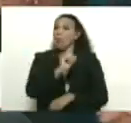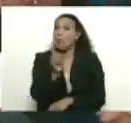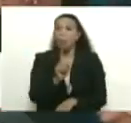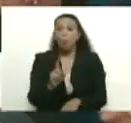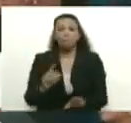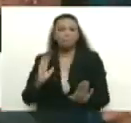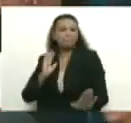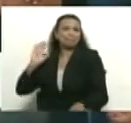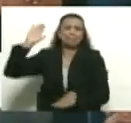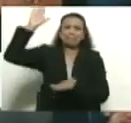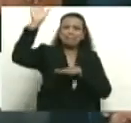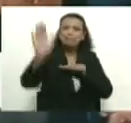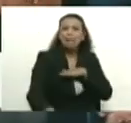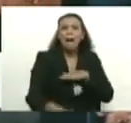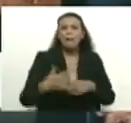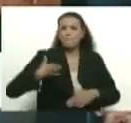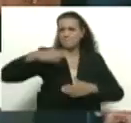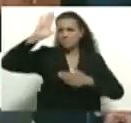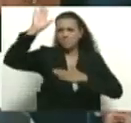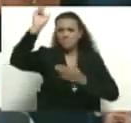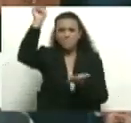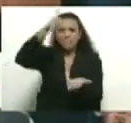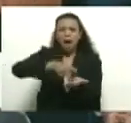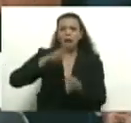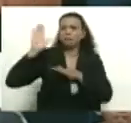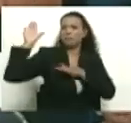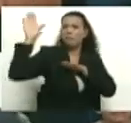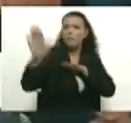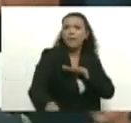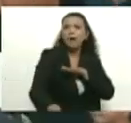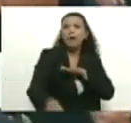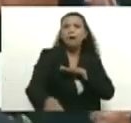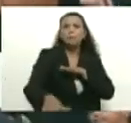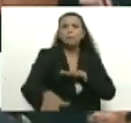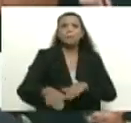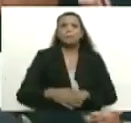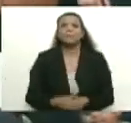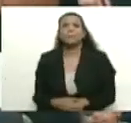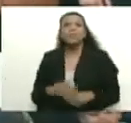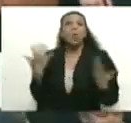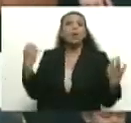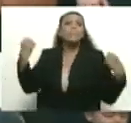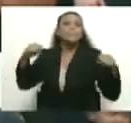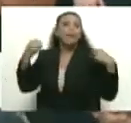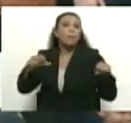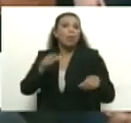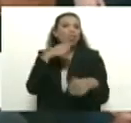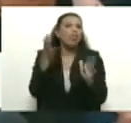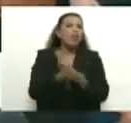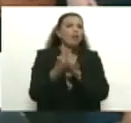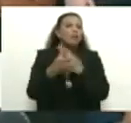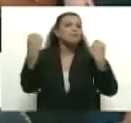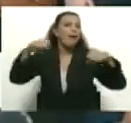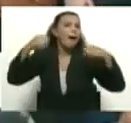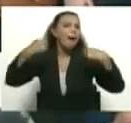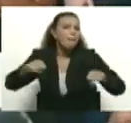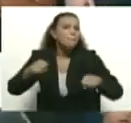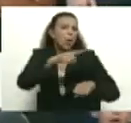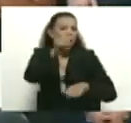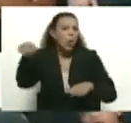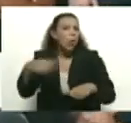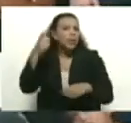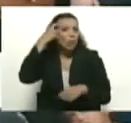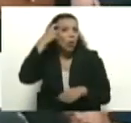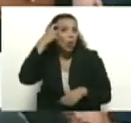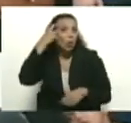la revolución, La Vega dice, presente. ¿Eso le enseñamos dónde? ¿Dónde fue que enseñamos eso? Cuando